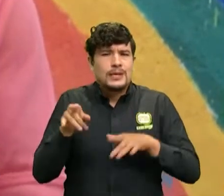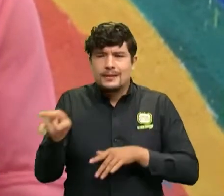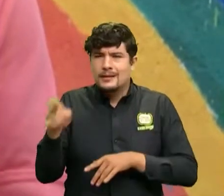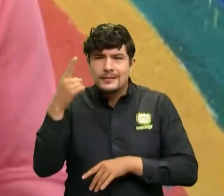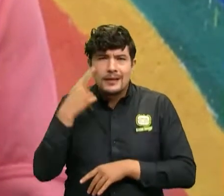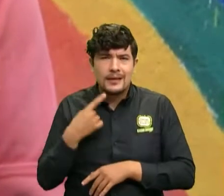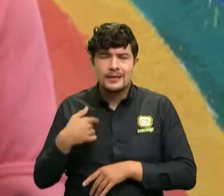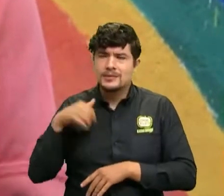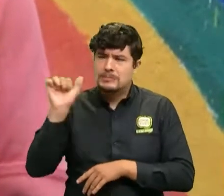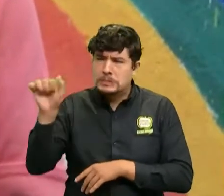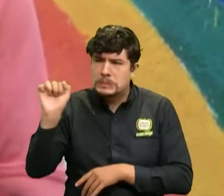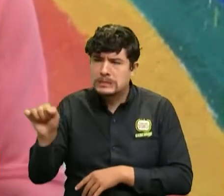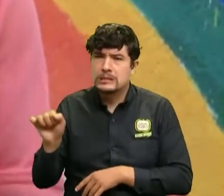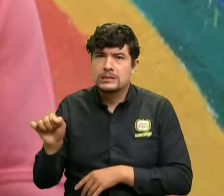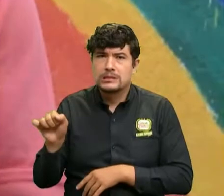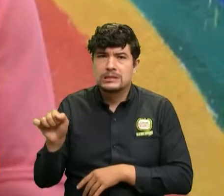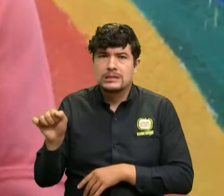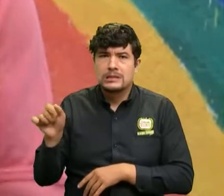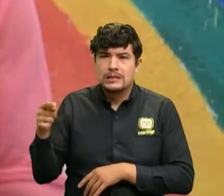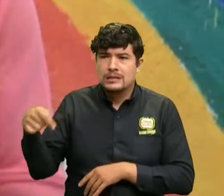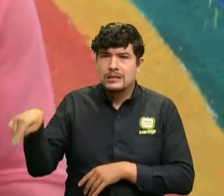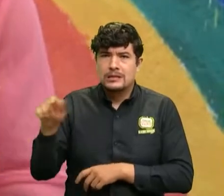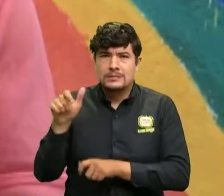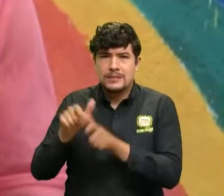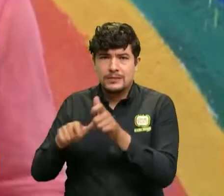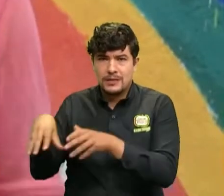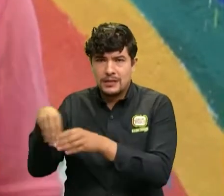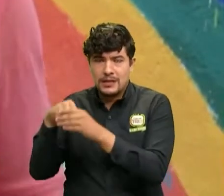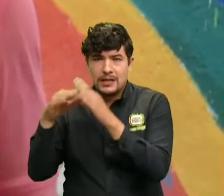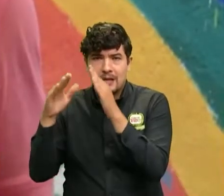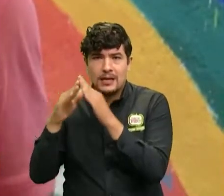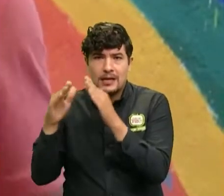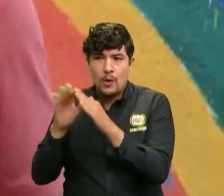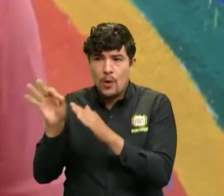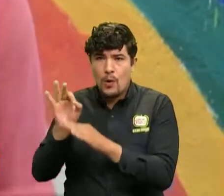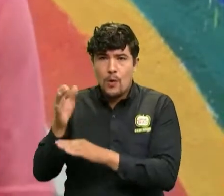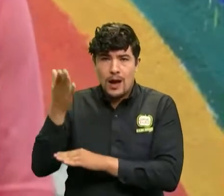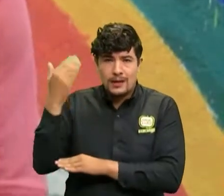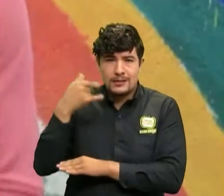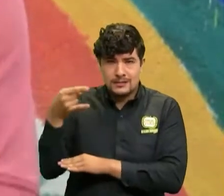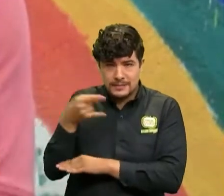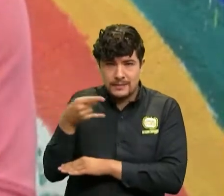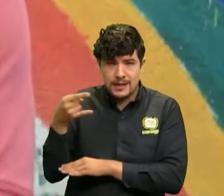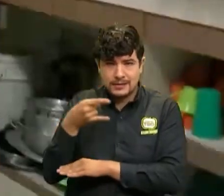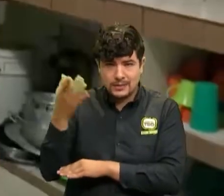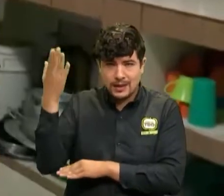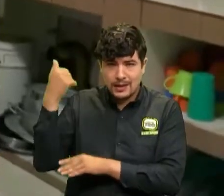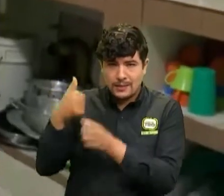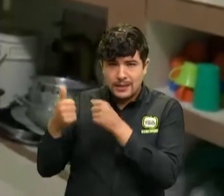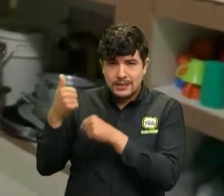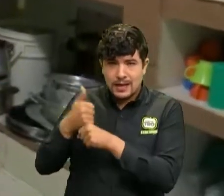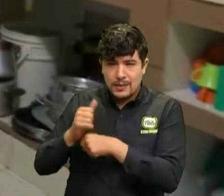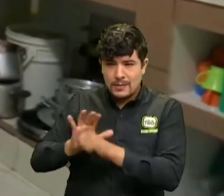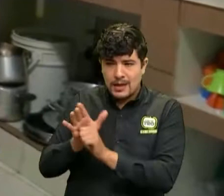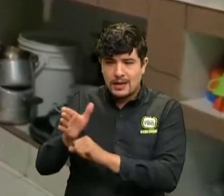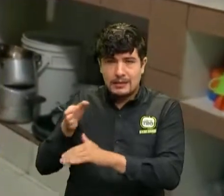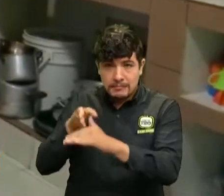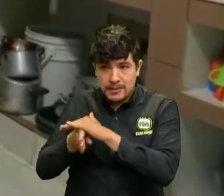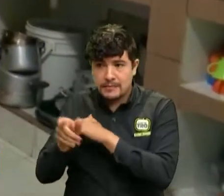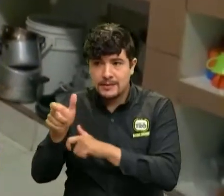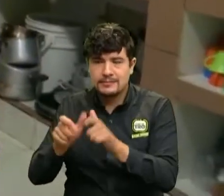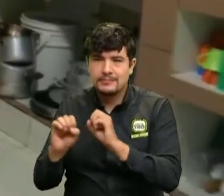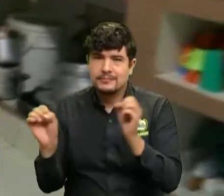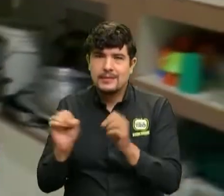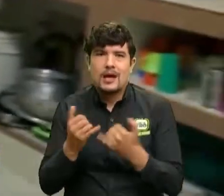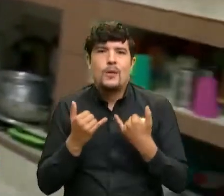porque ellos no estaban dejando ingresar gente desde que en marzo se declaró la pandemia. Nelson asegura que el llegar a